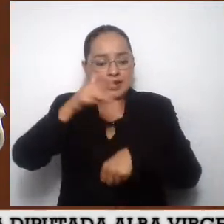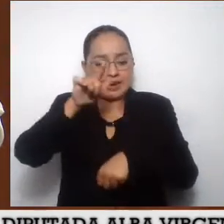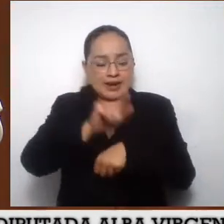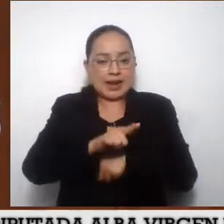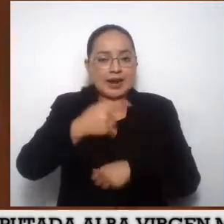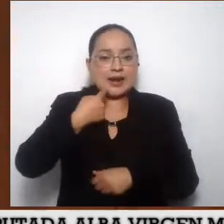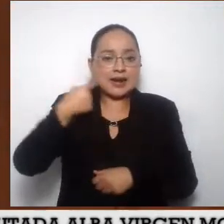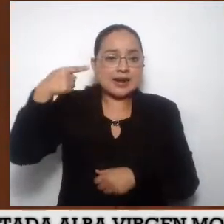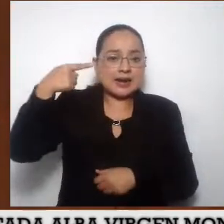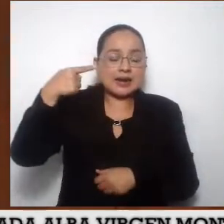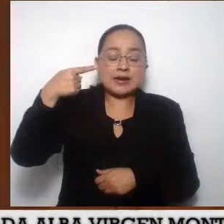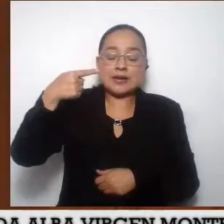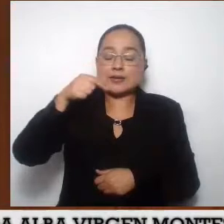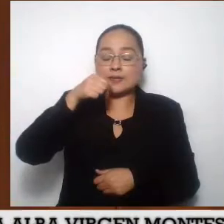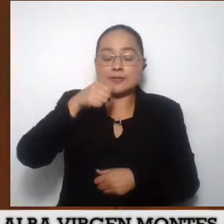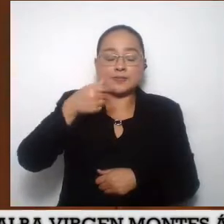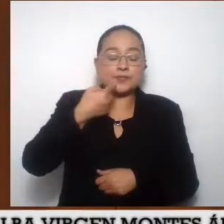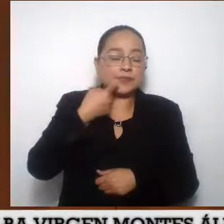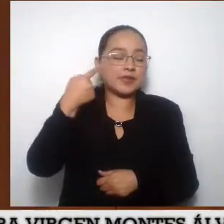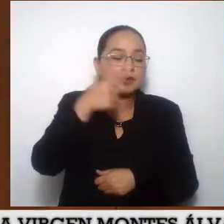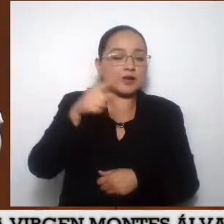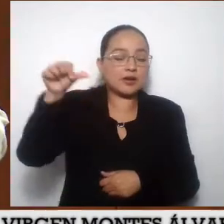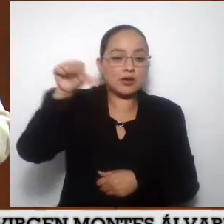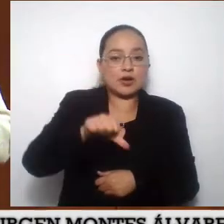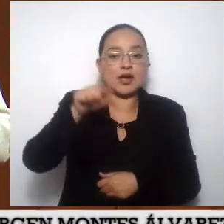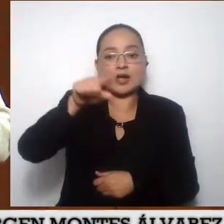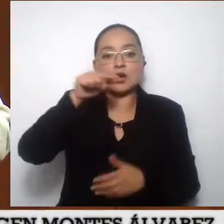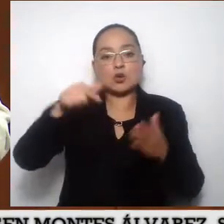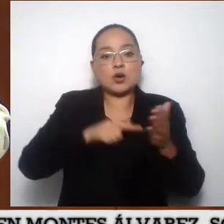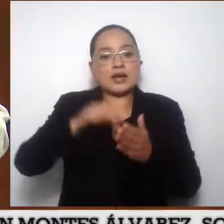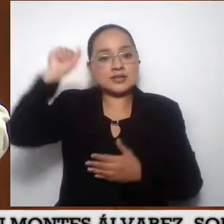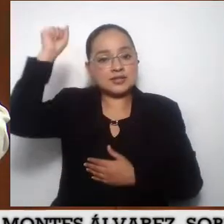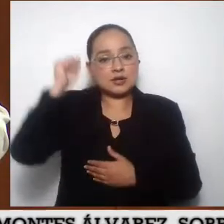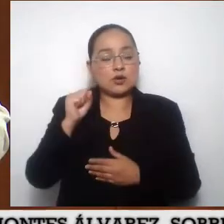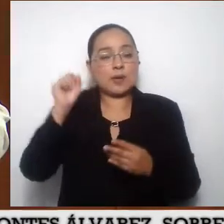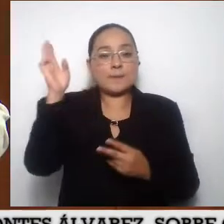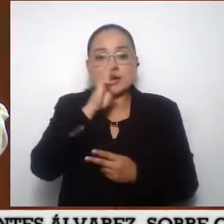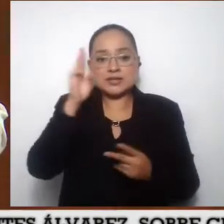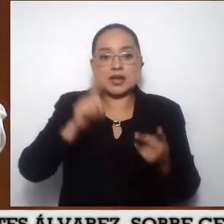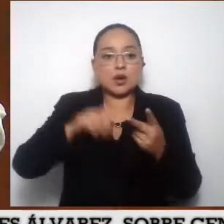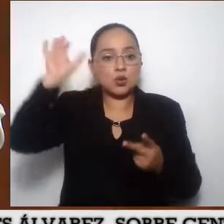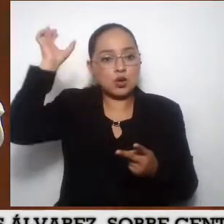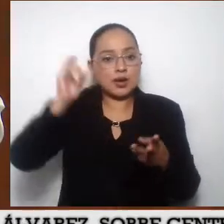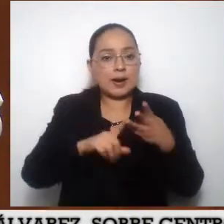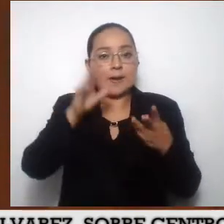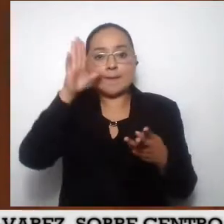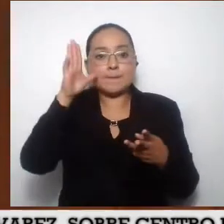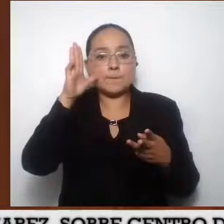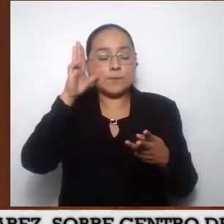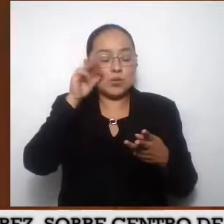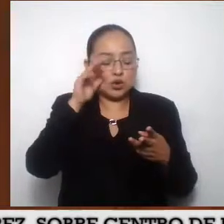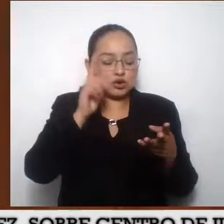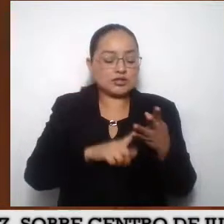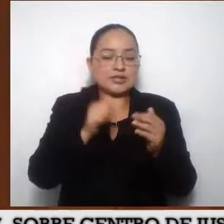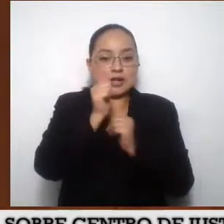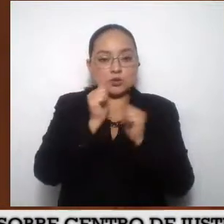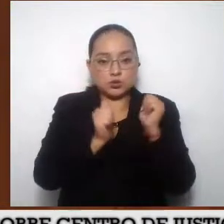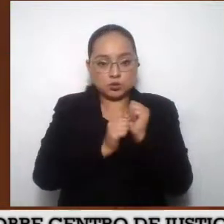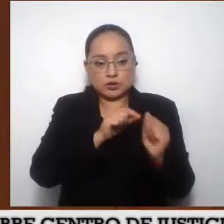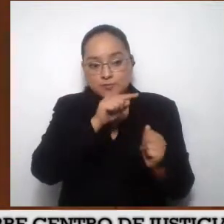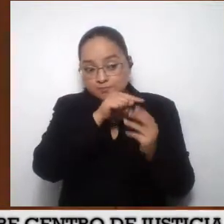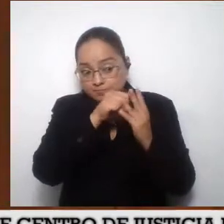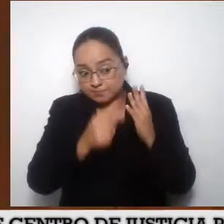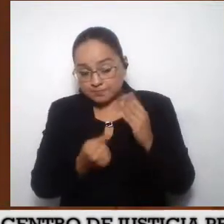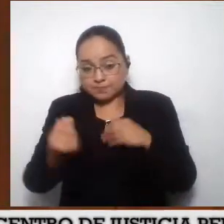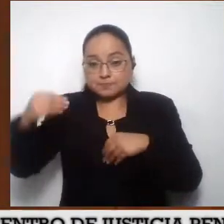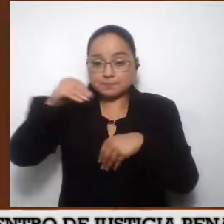Sinaloa, ubicados en Mazatlán, Culiacán, Los Mochis y en Angostura. Con estas instalaciones,